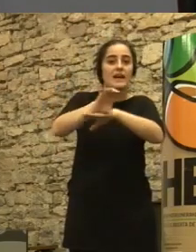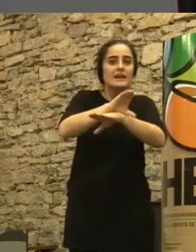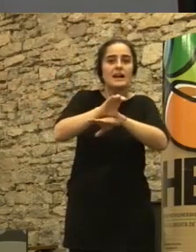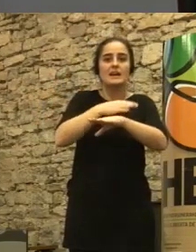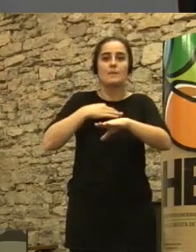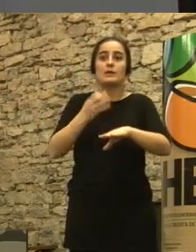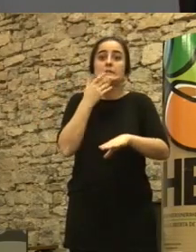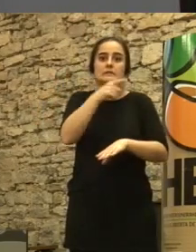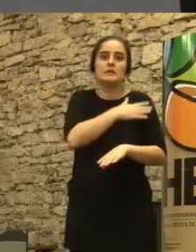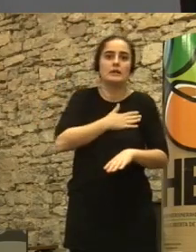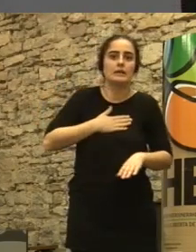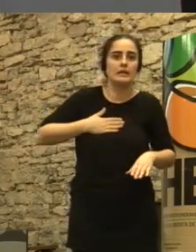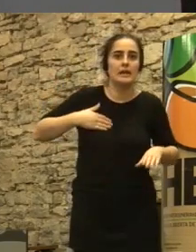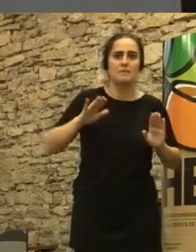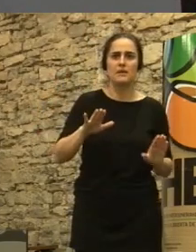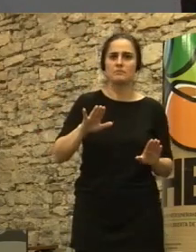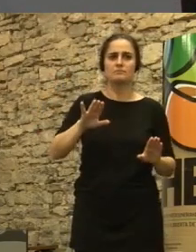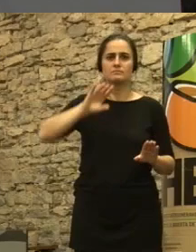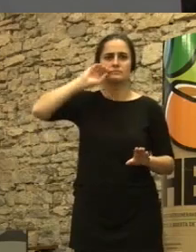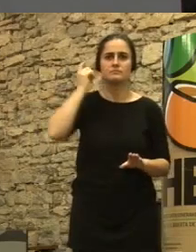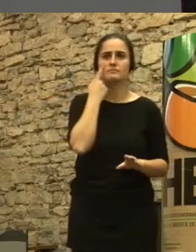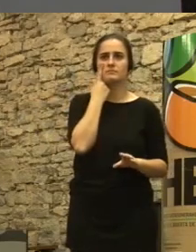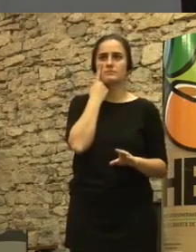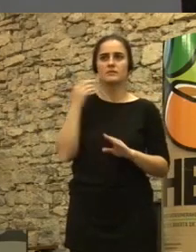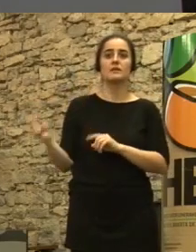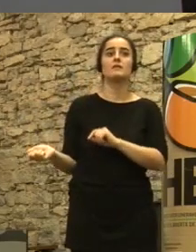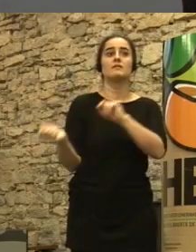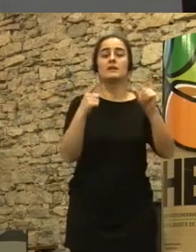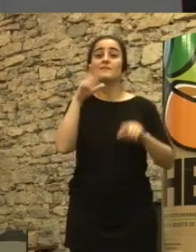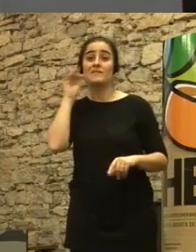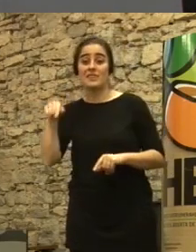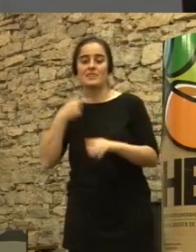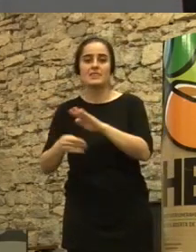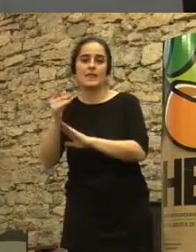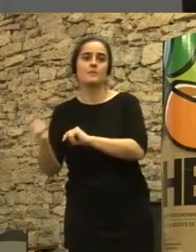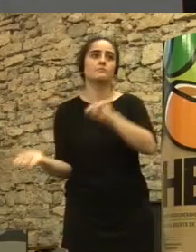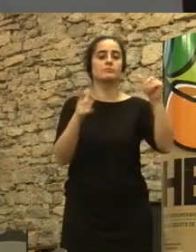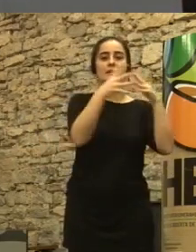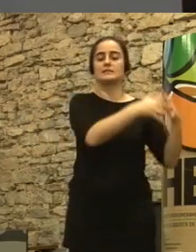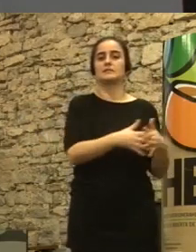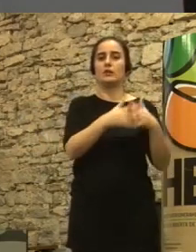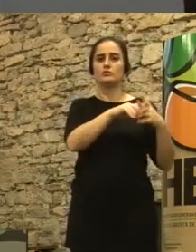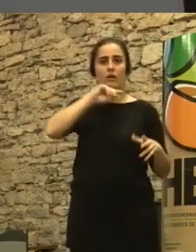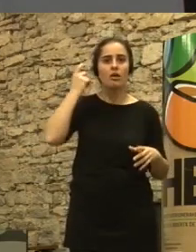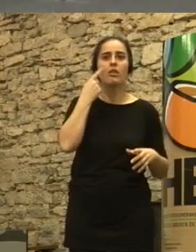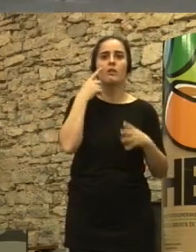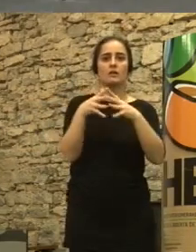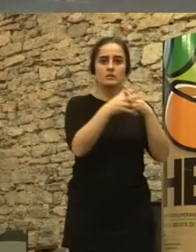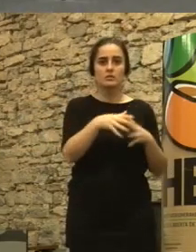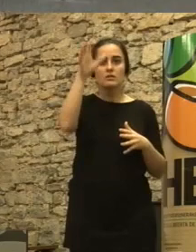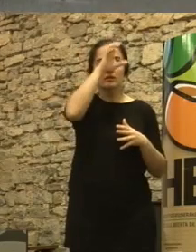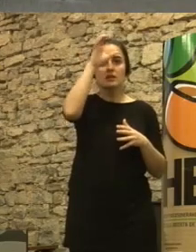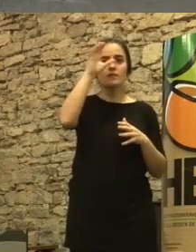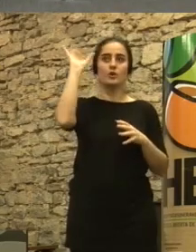hubiese querido hacer, que sin embargo se da cuenta, va a Estados Unidos, es francés, se da cuenta que los científicos americanos no se creen el cambio